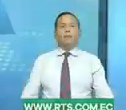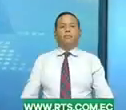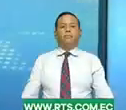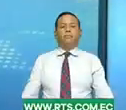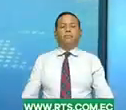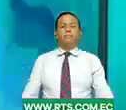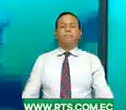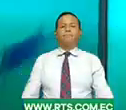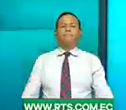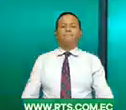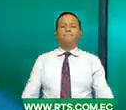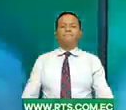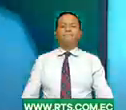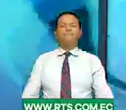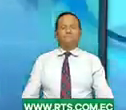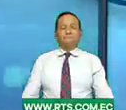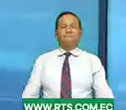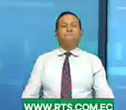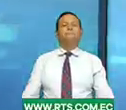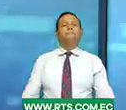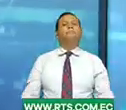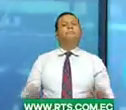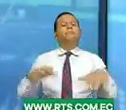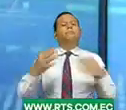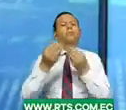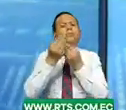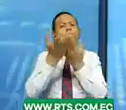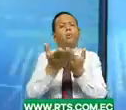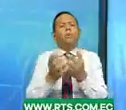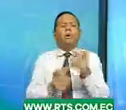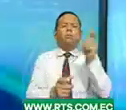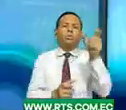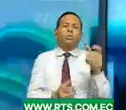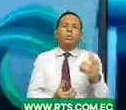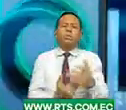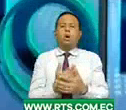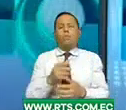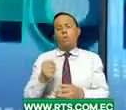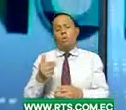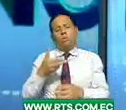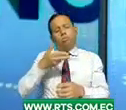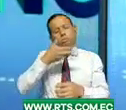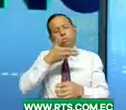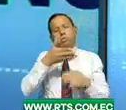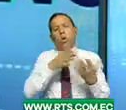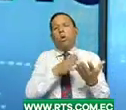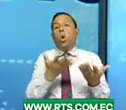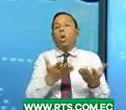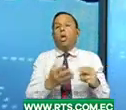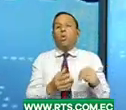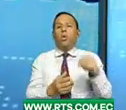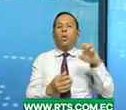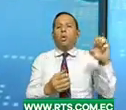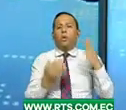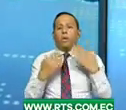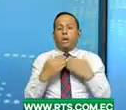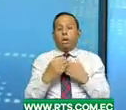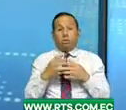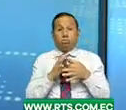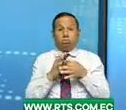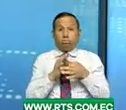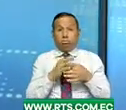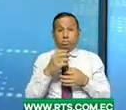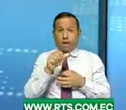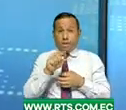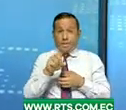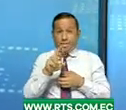Amables televidentes, un nuevo caso de sicariato se registra en el noroeste de Guayaquil. Allí se encuentra nuestra compañera Adriana Peralta, con quien